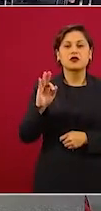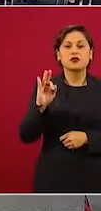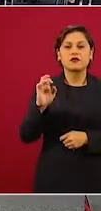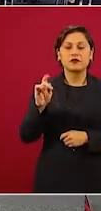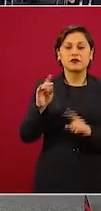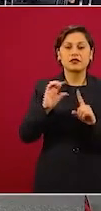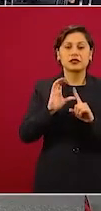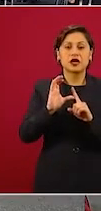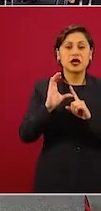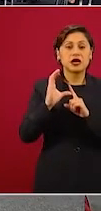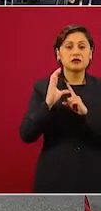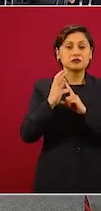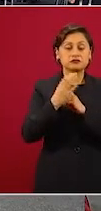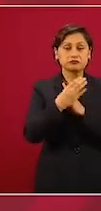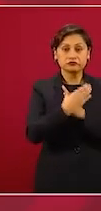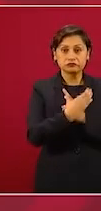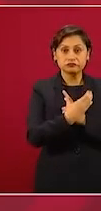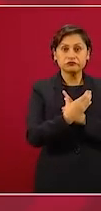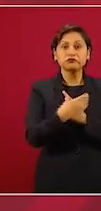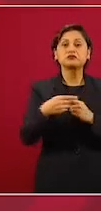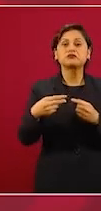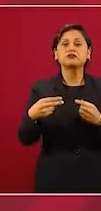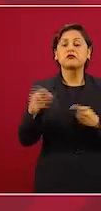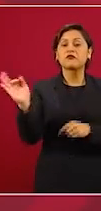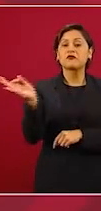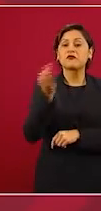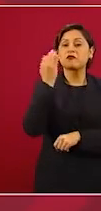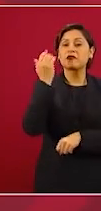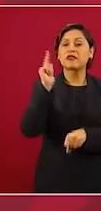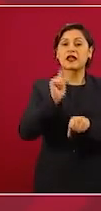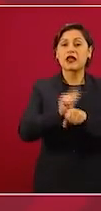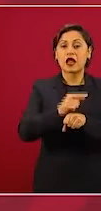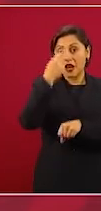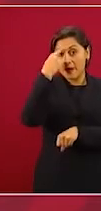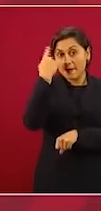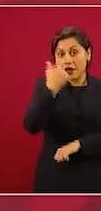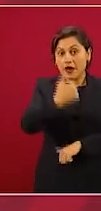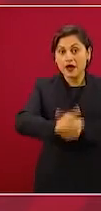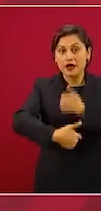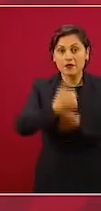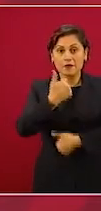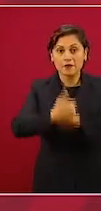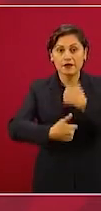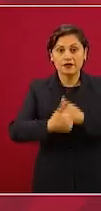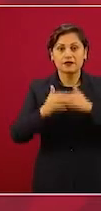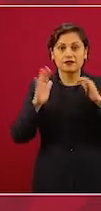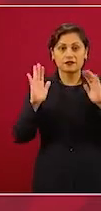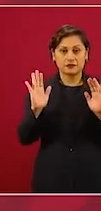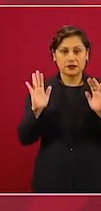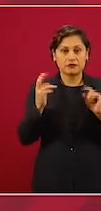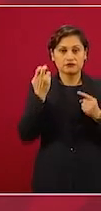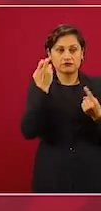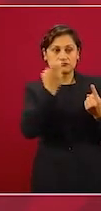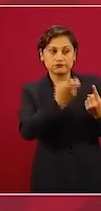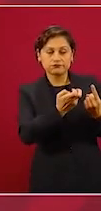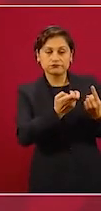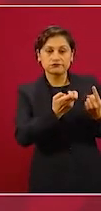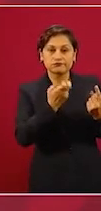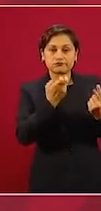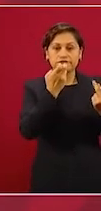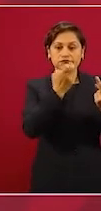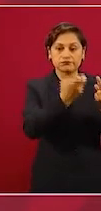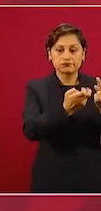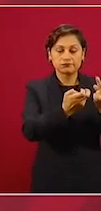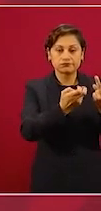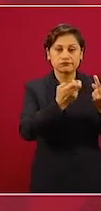señalando este como se llaman estos organismos vamos a ver quién sigue el que va a pasar con